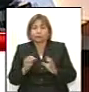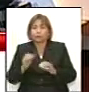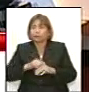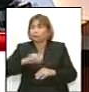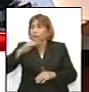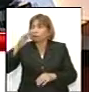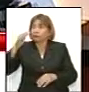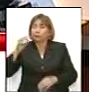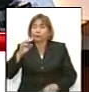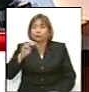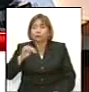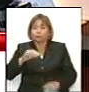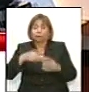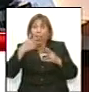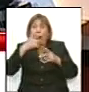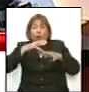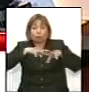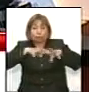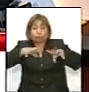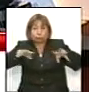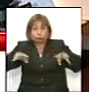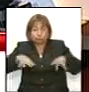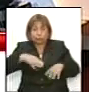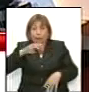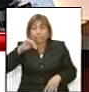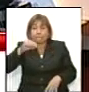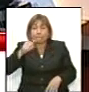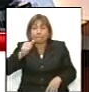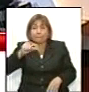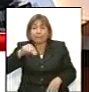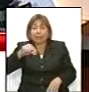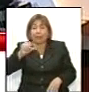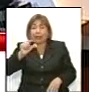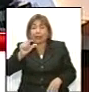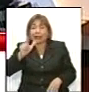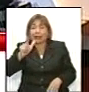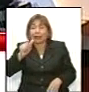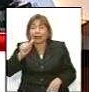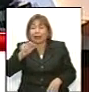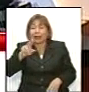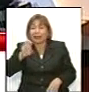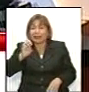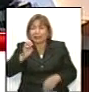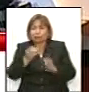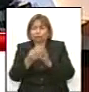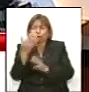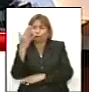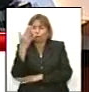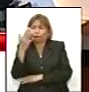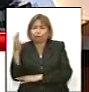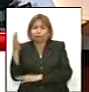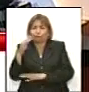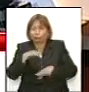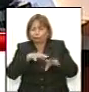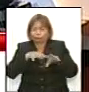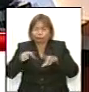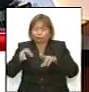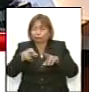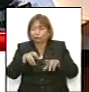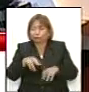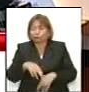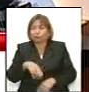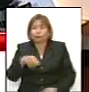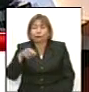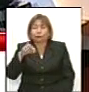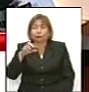a los manglares, a un malecón que se va a crear, y ahí podemos ya incorporar. Finalmente, congresista Palomino, respecto a